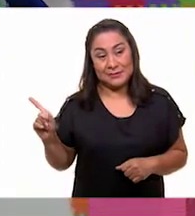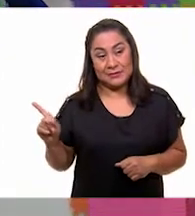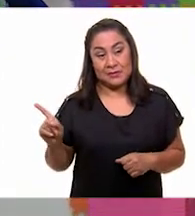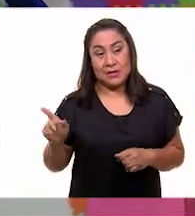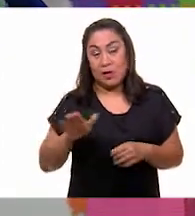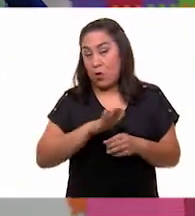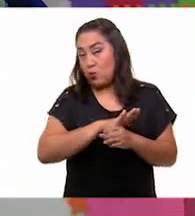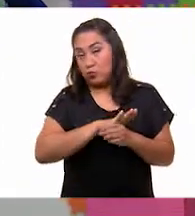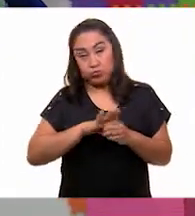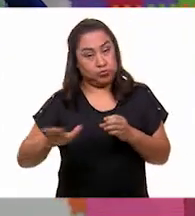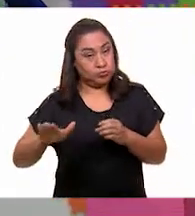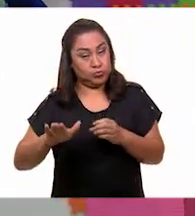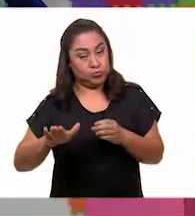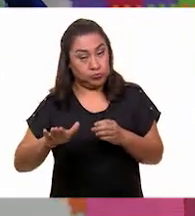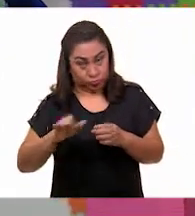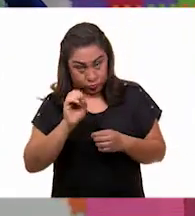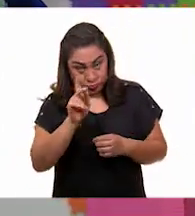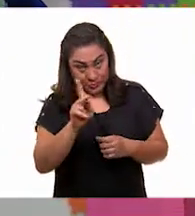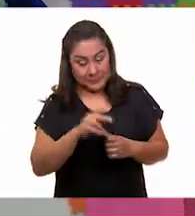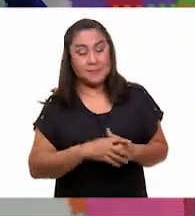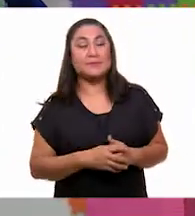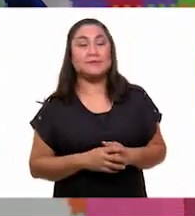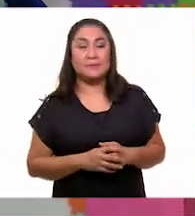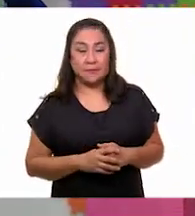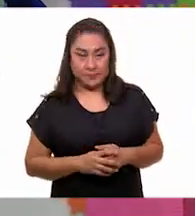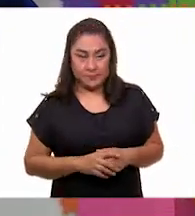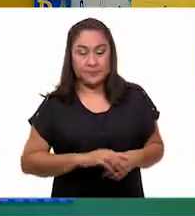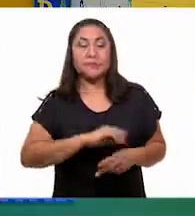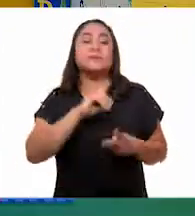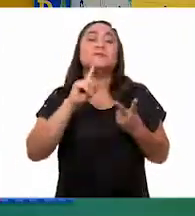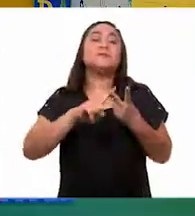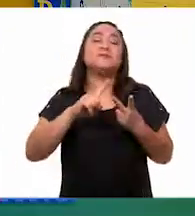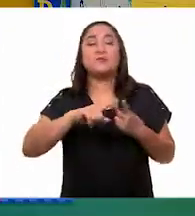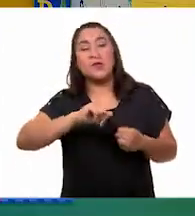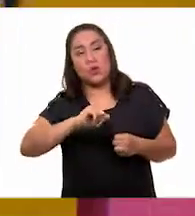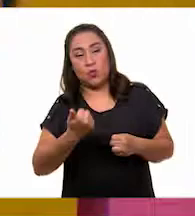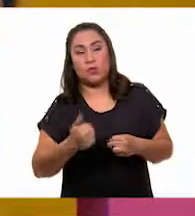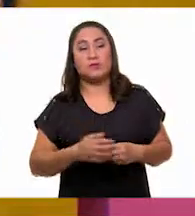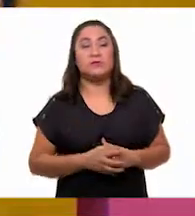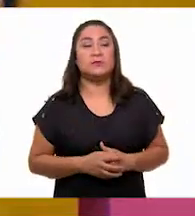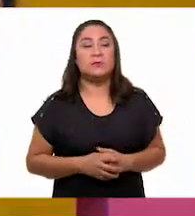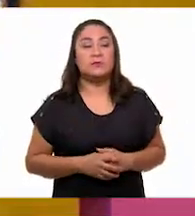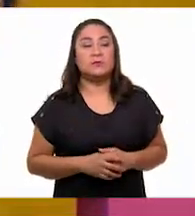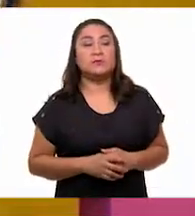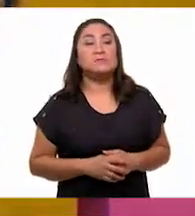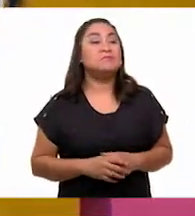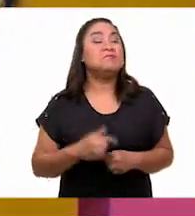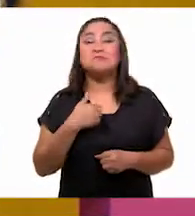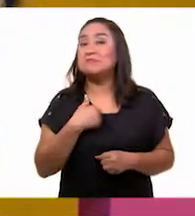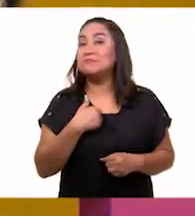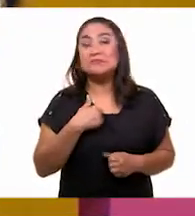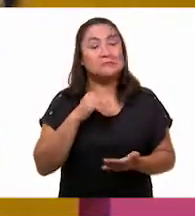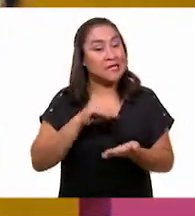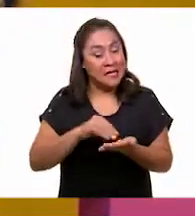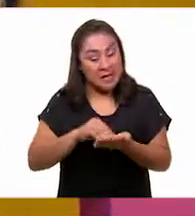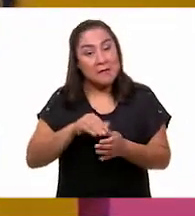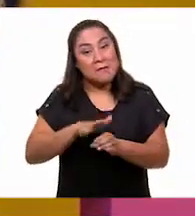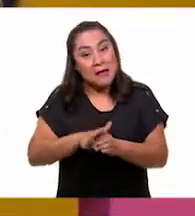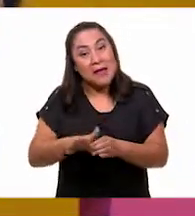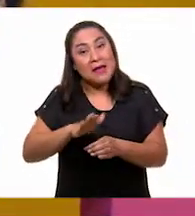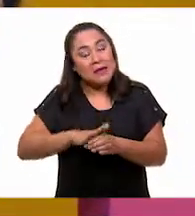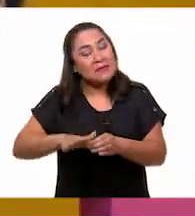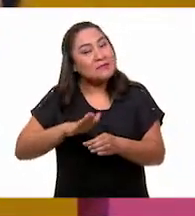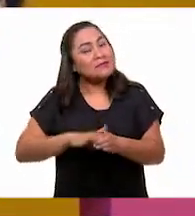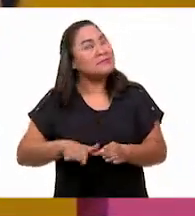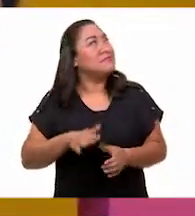lleno sin desbordarse, ¿de acuerdo? Entonces voy con el siguiente recipiente. Y yo todavía no termino con el primero,